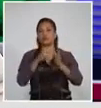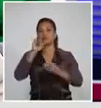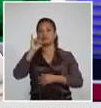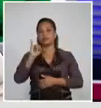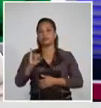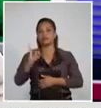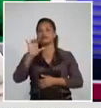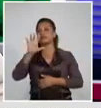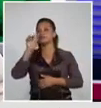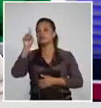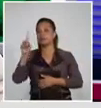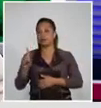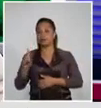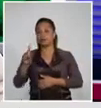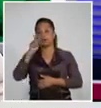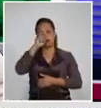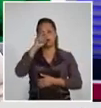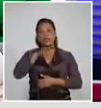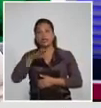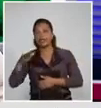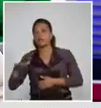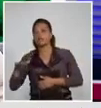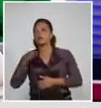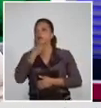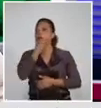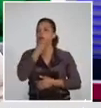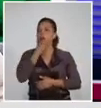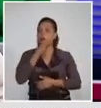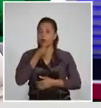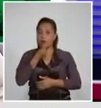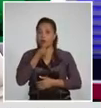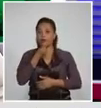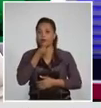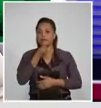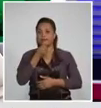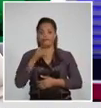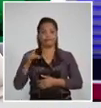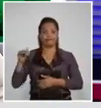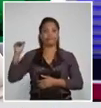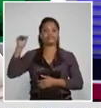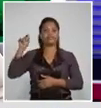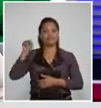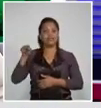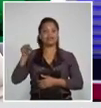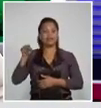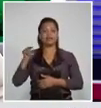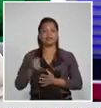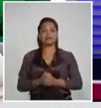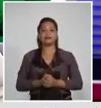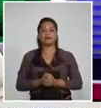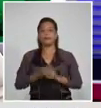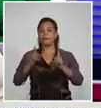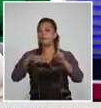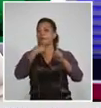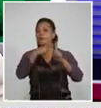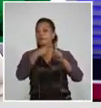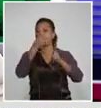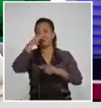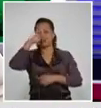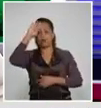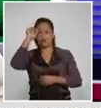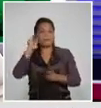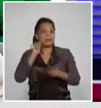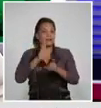8.651 niños, jóvenes, adolescentes que han sido diagnosticados en Cuba desde el inicio